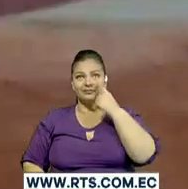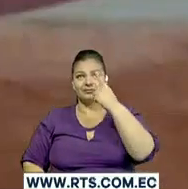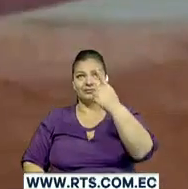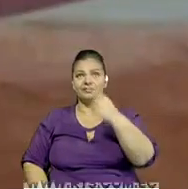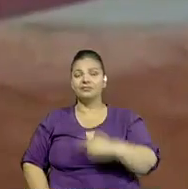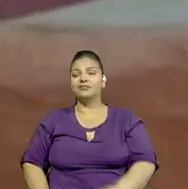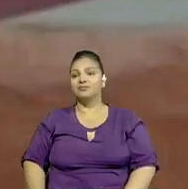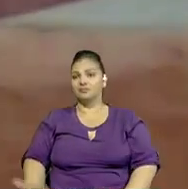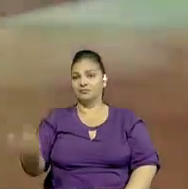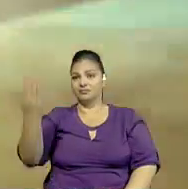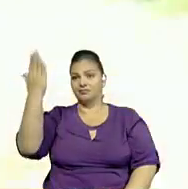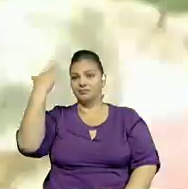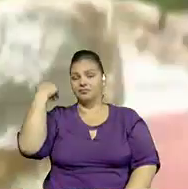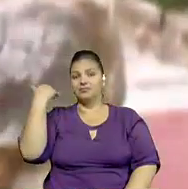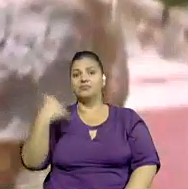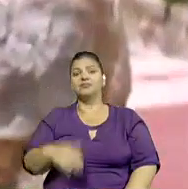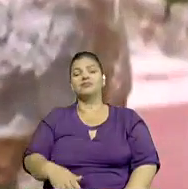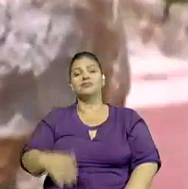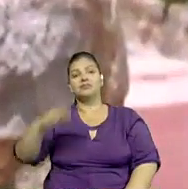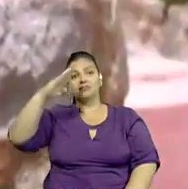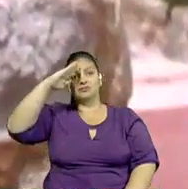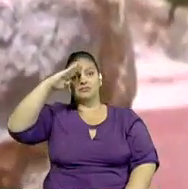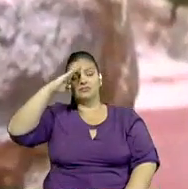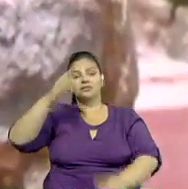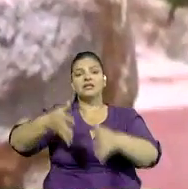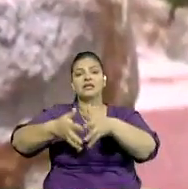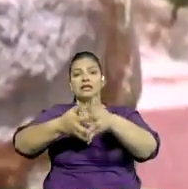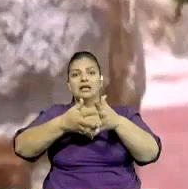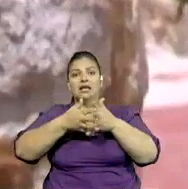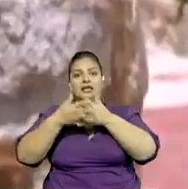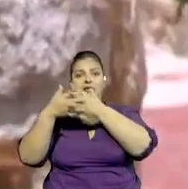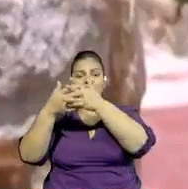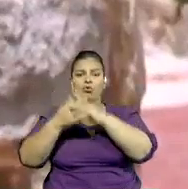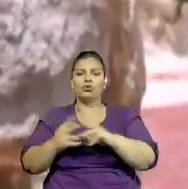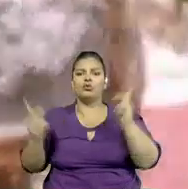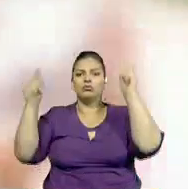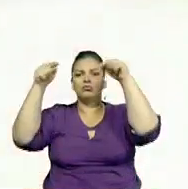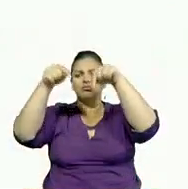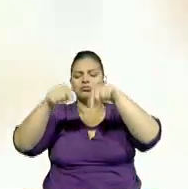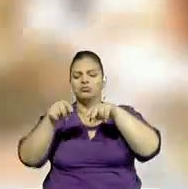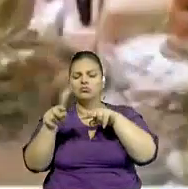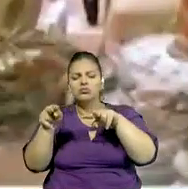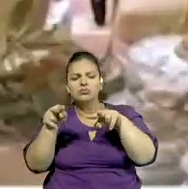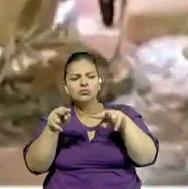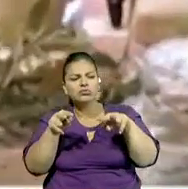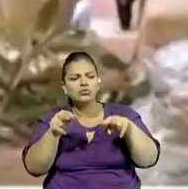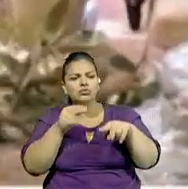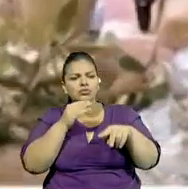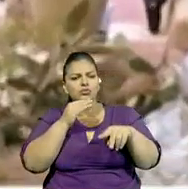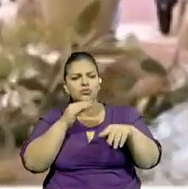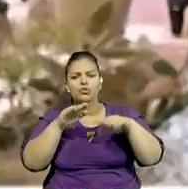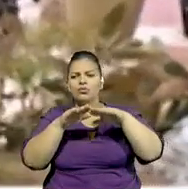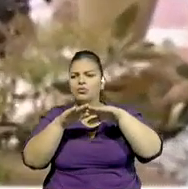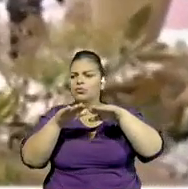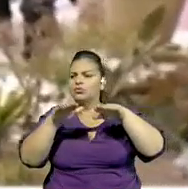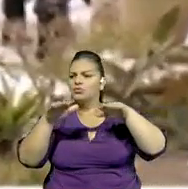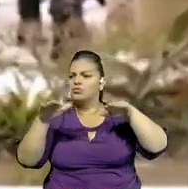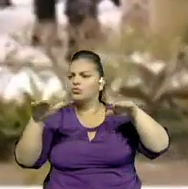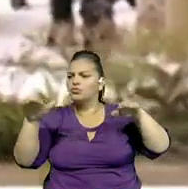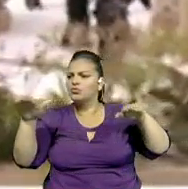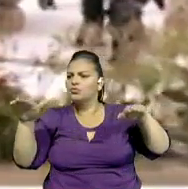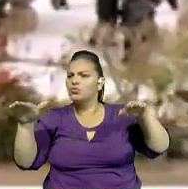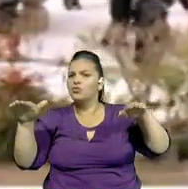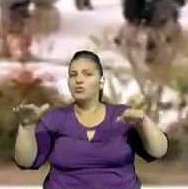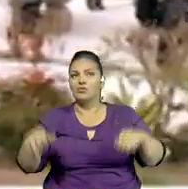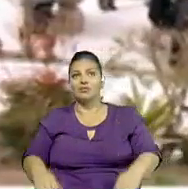en la latitud cero. Este tótem está representando la cultura quitucara, una cultura pre-inca. Más o menos hace 1500